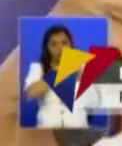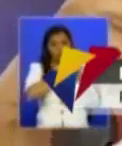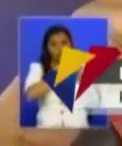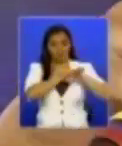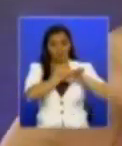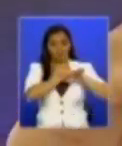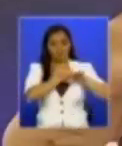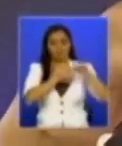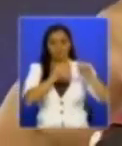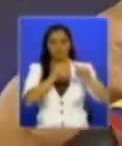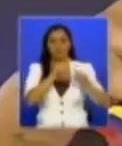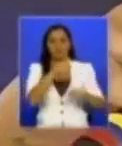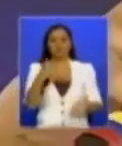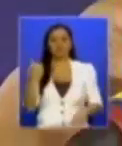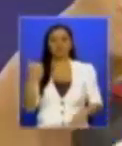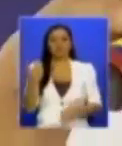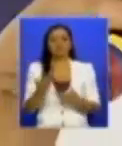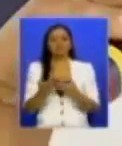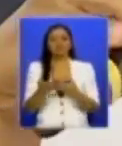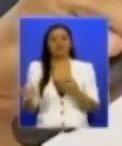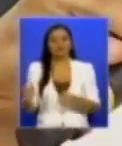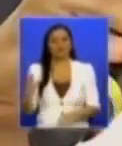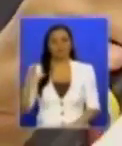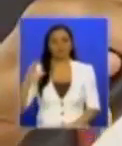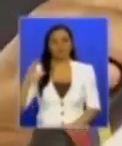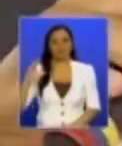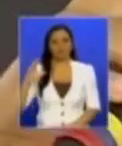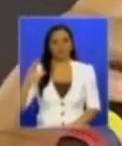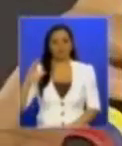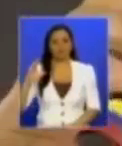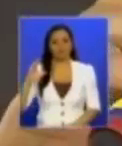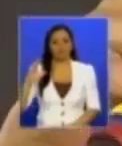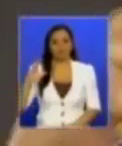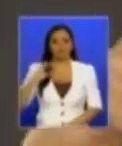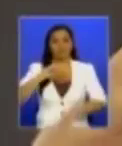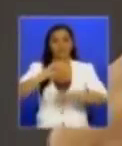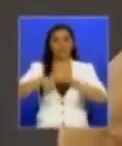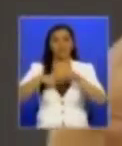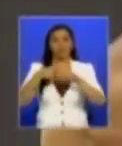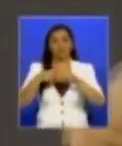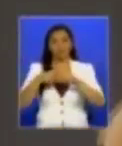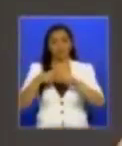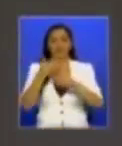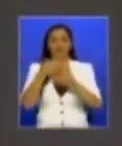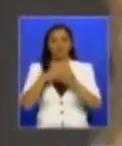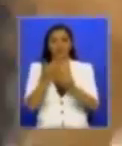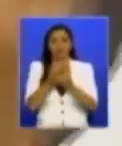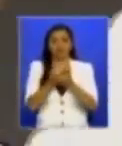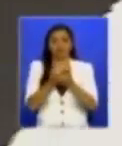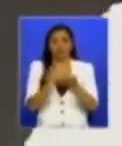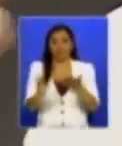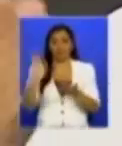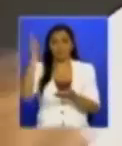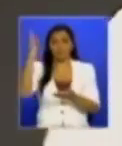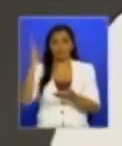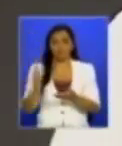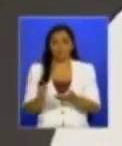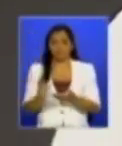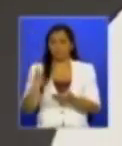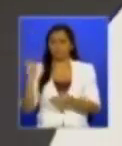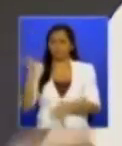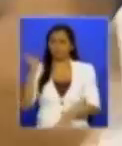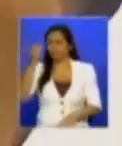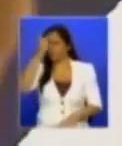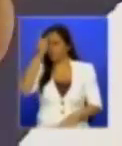que tiene es superávit fiscal. O sea, estas cosas cabrían hasta discutirse cuando hay superávit fiscal. Eso quiere decir que no necesitas